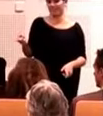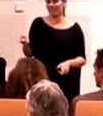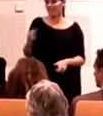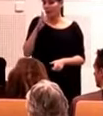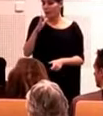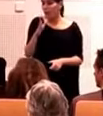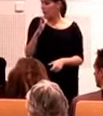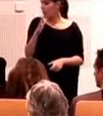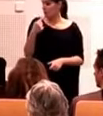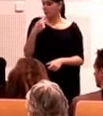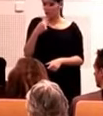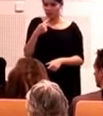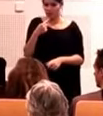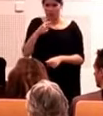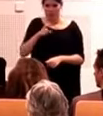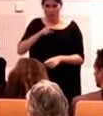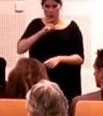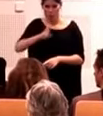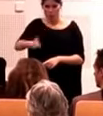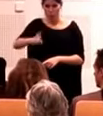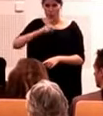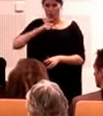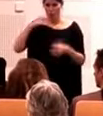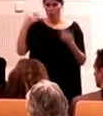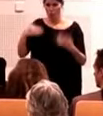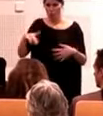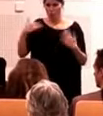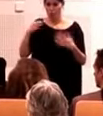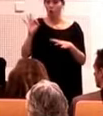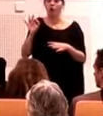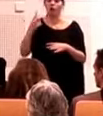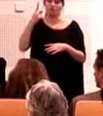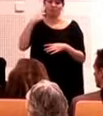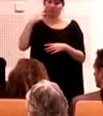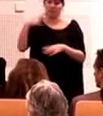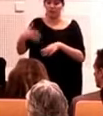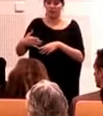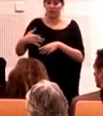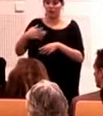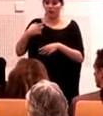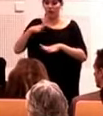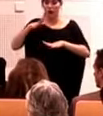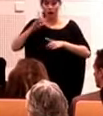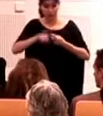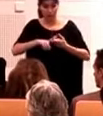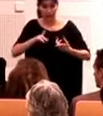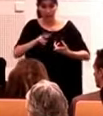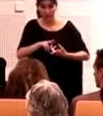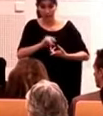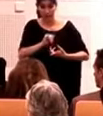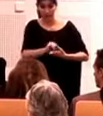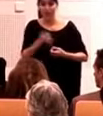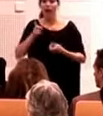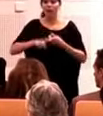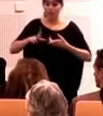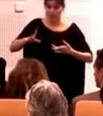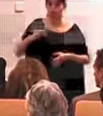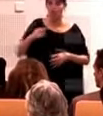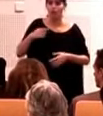Porque, ¿cómo puede ser? O lo típico, ah, pero nada, tienes pareja. O ya cuando me casé, estás